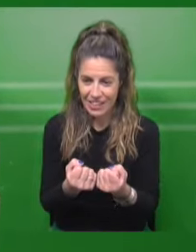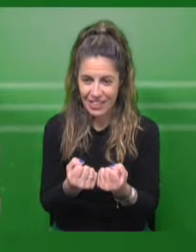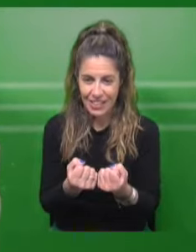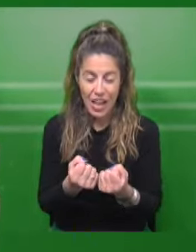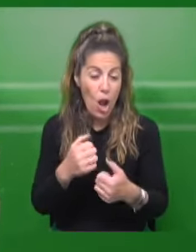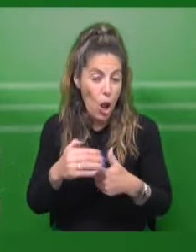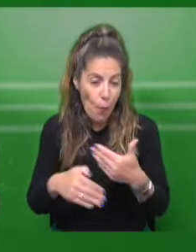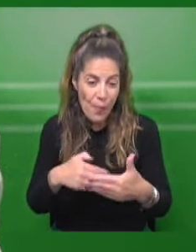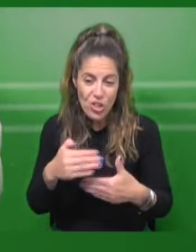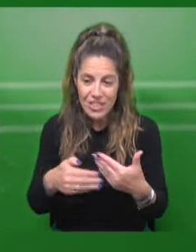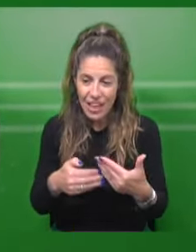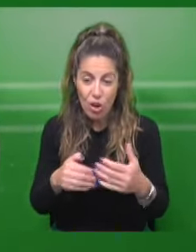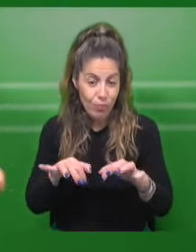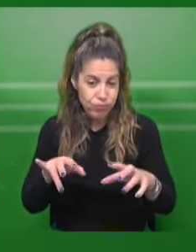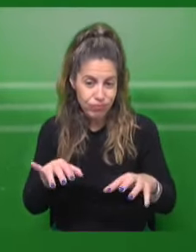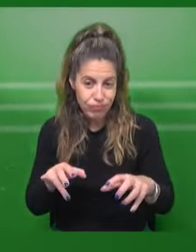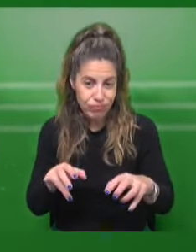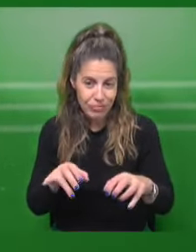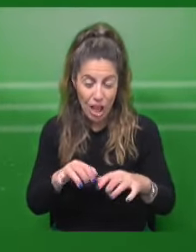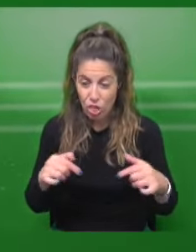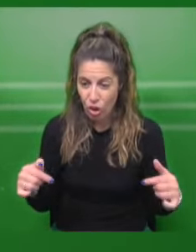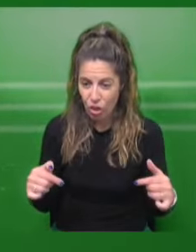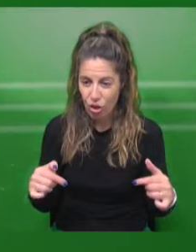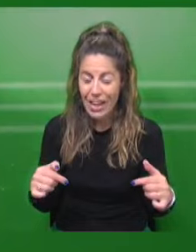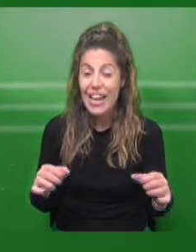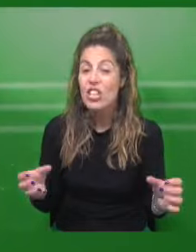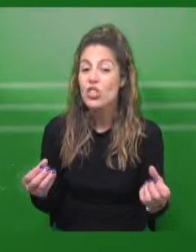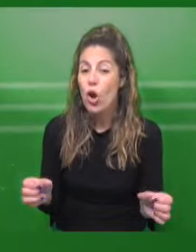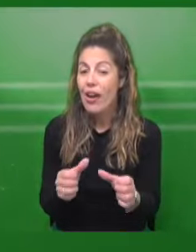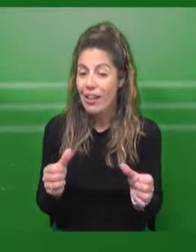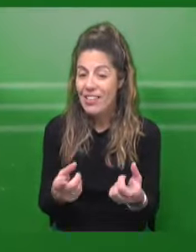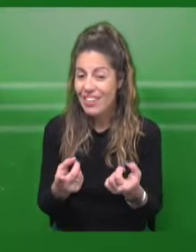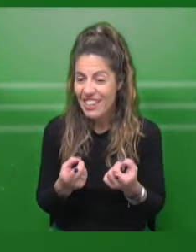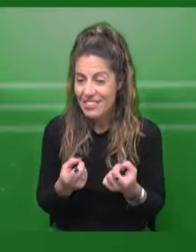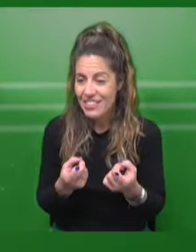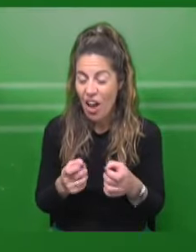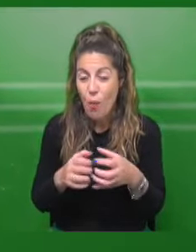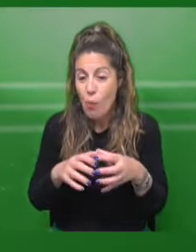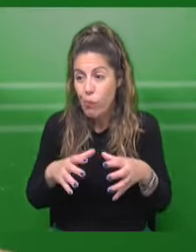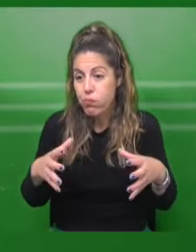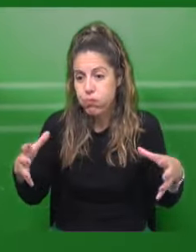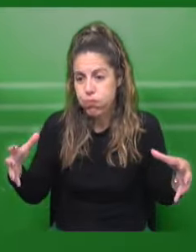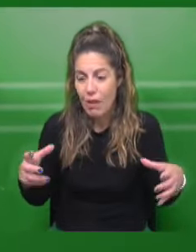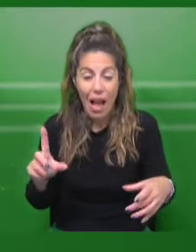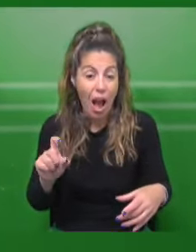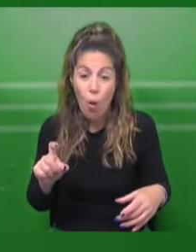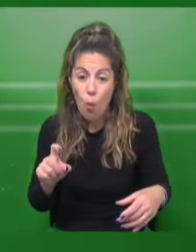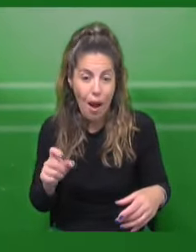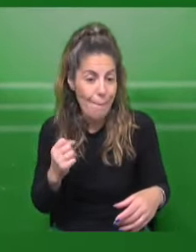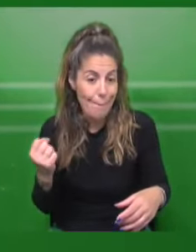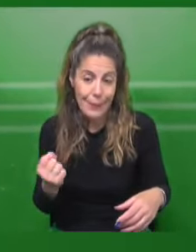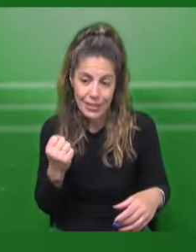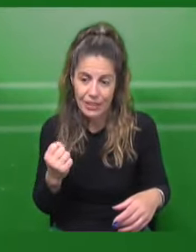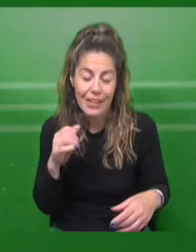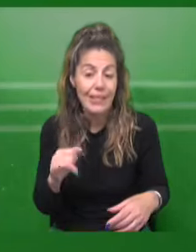procesadores y digamos todo el Hardware Y eso implica volúmenes increíbles de agua entonces hay